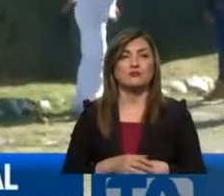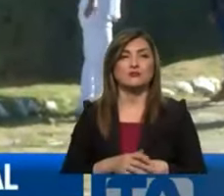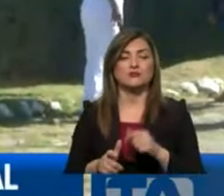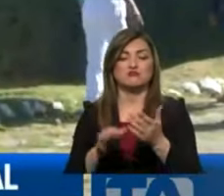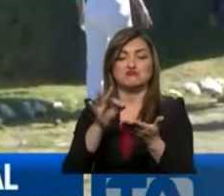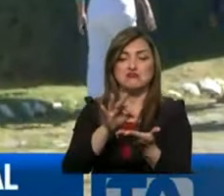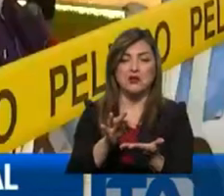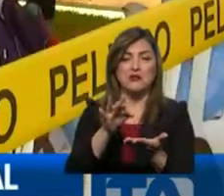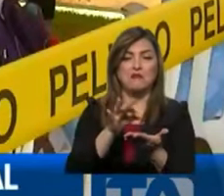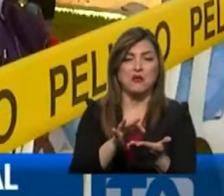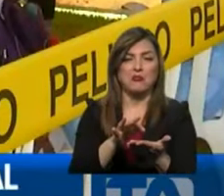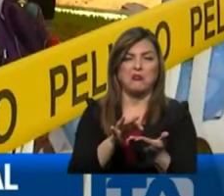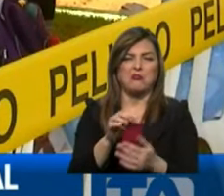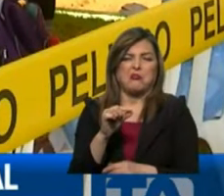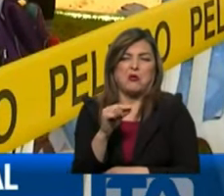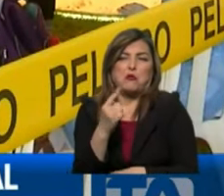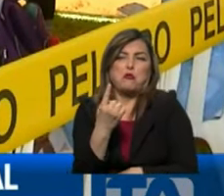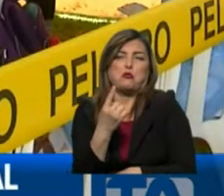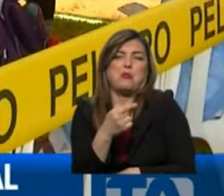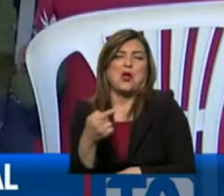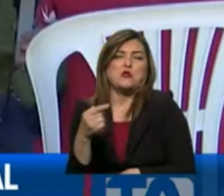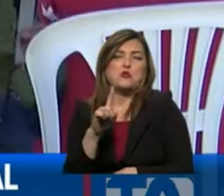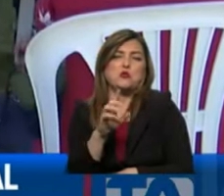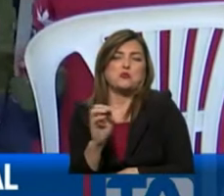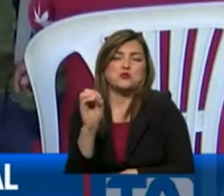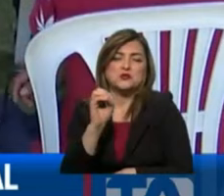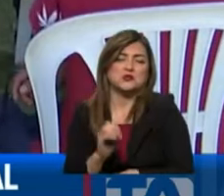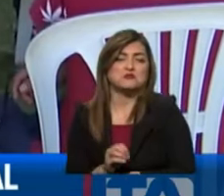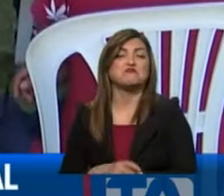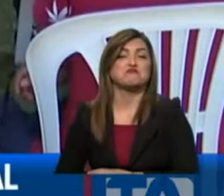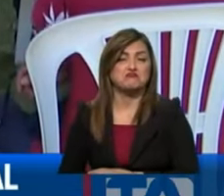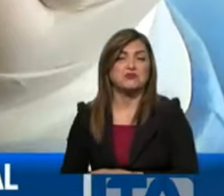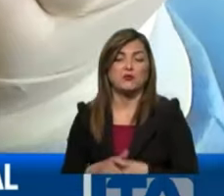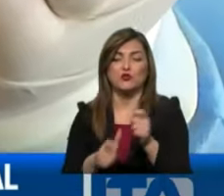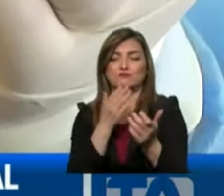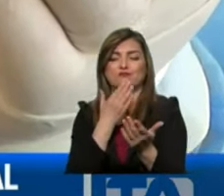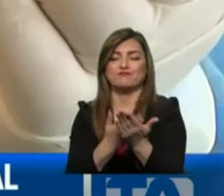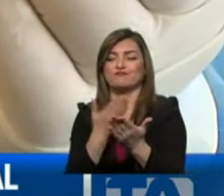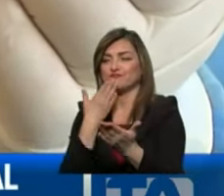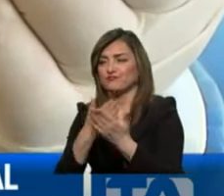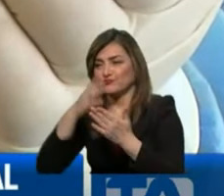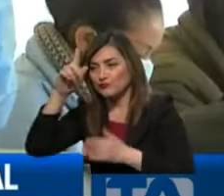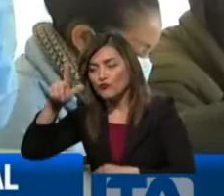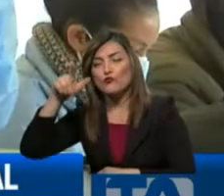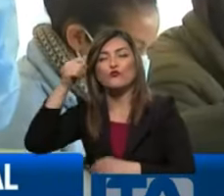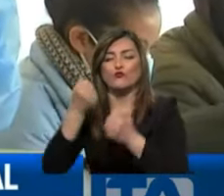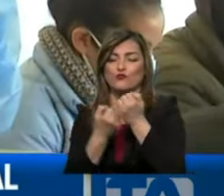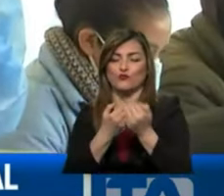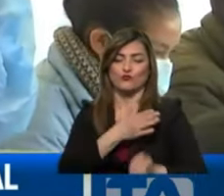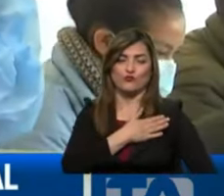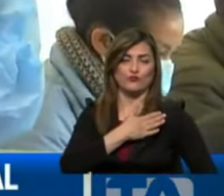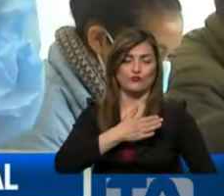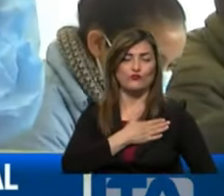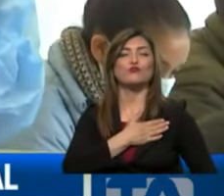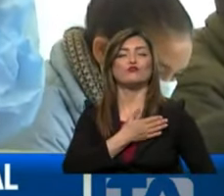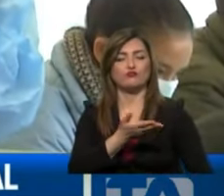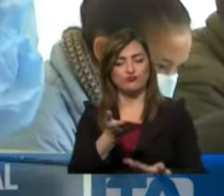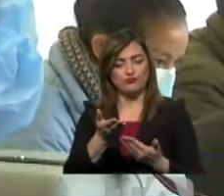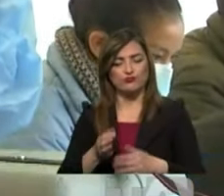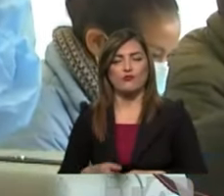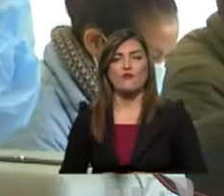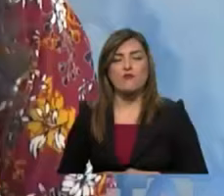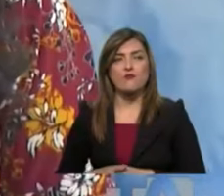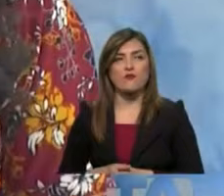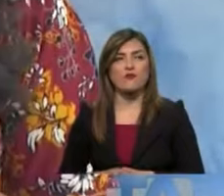de ausentismo ha sido menos del 1%, por lo que agradece a la ciudadanía y al gobierno la confianza depositada en el